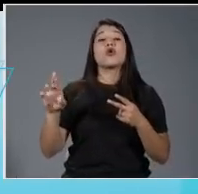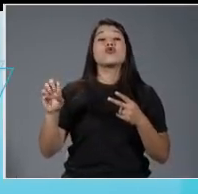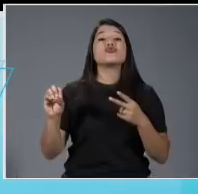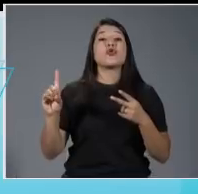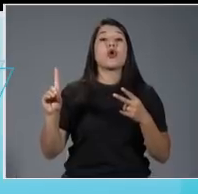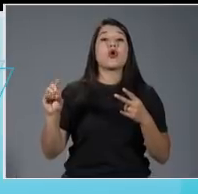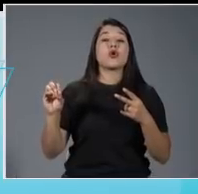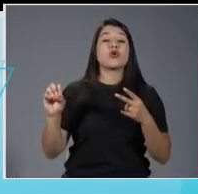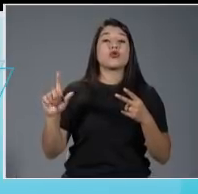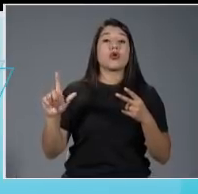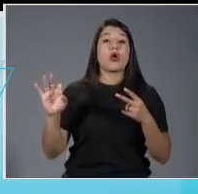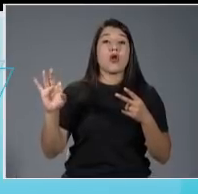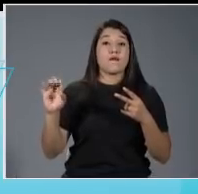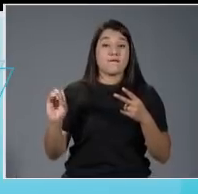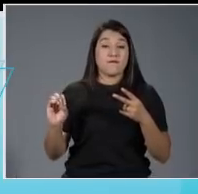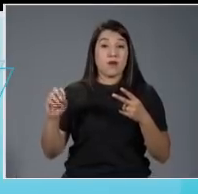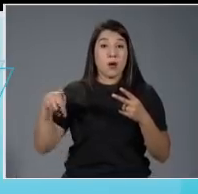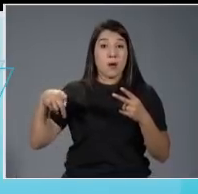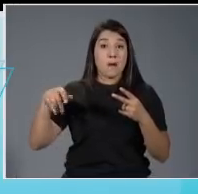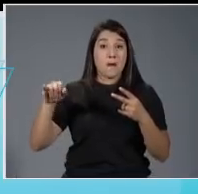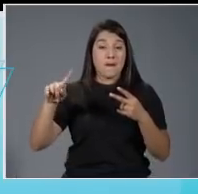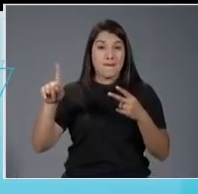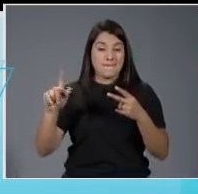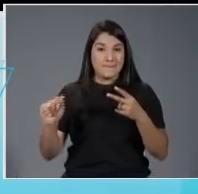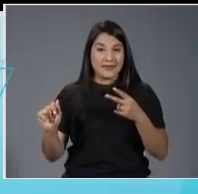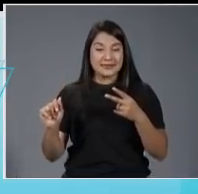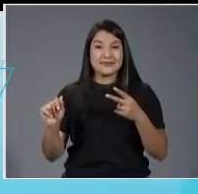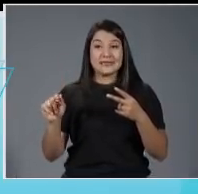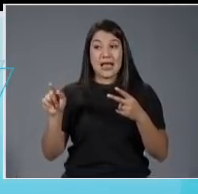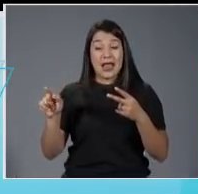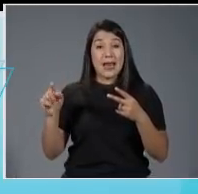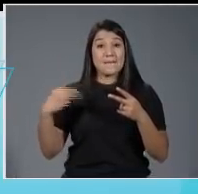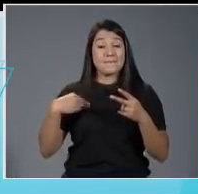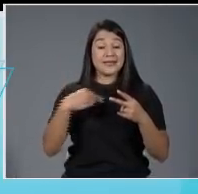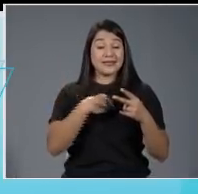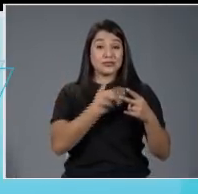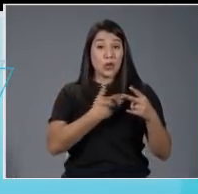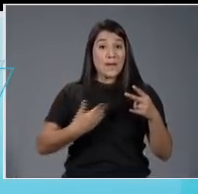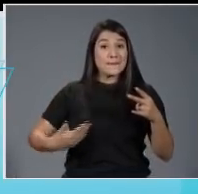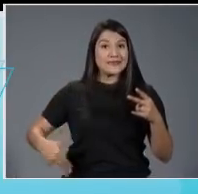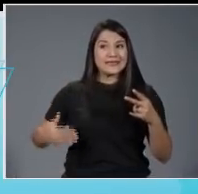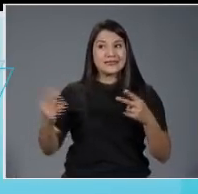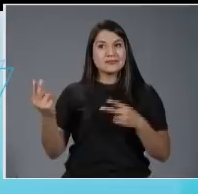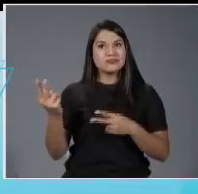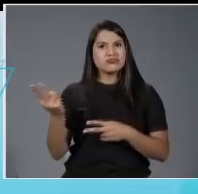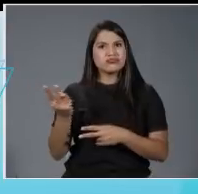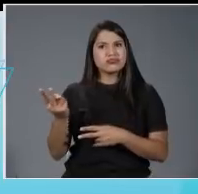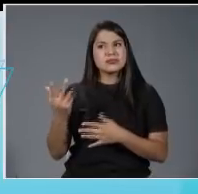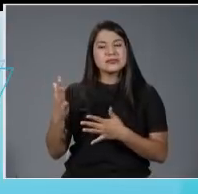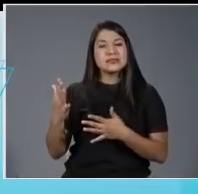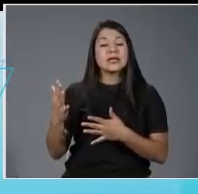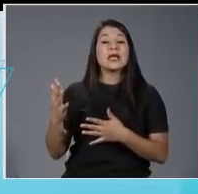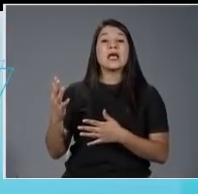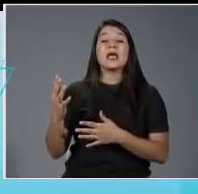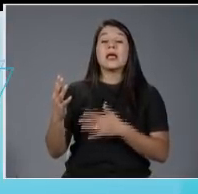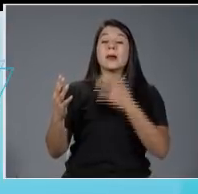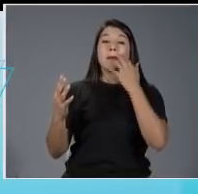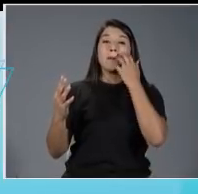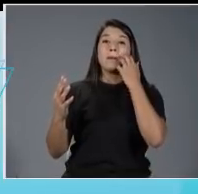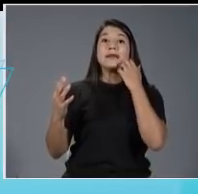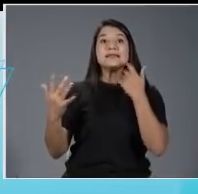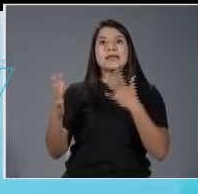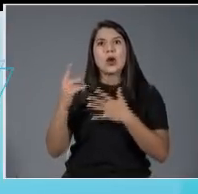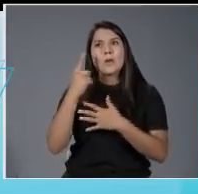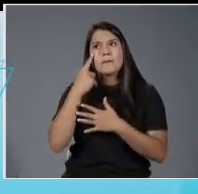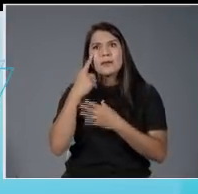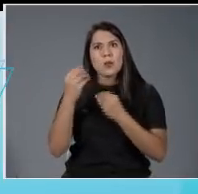actividades, como a don Rodolfo Pisa, ministro de la Presidencia nombrado, y los hemos